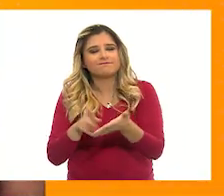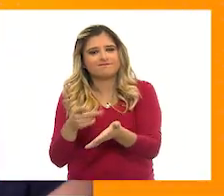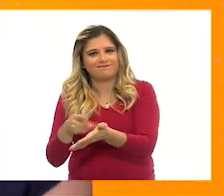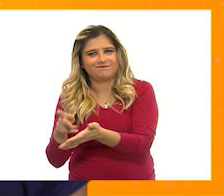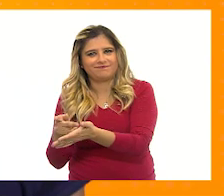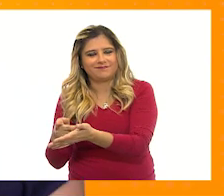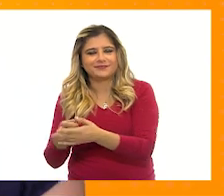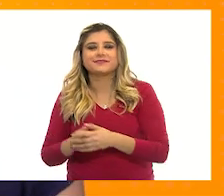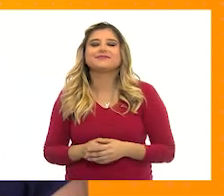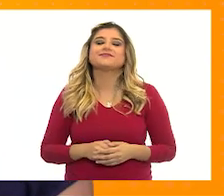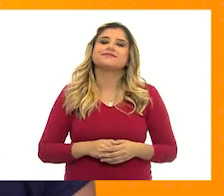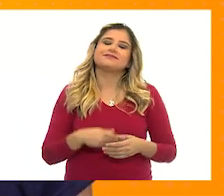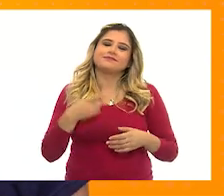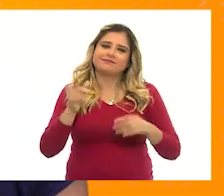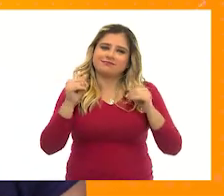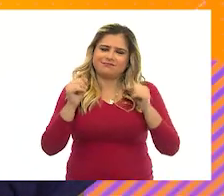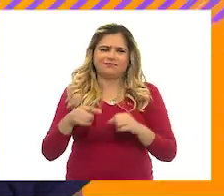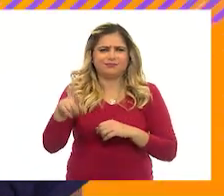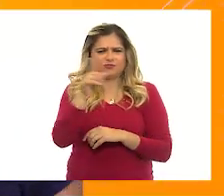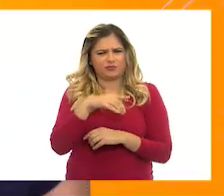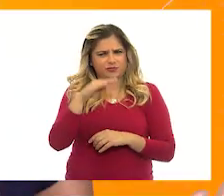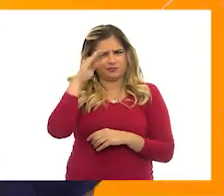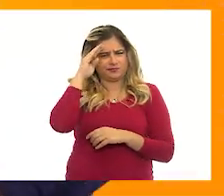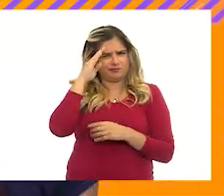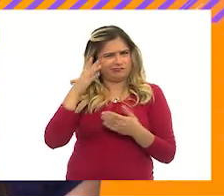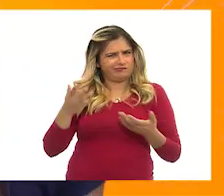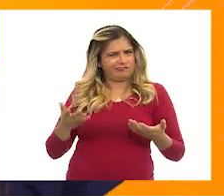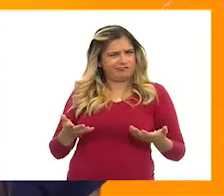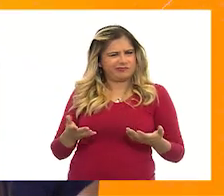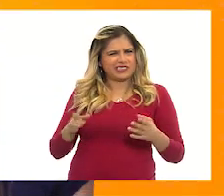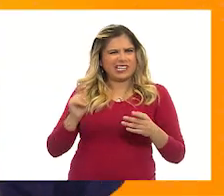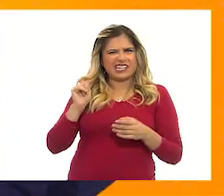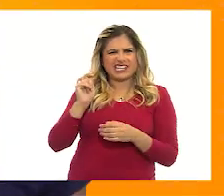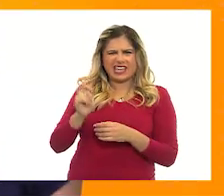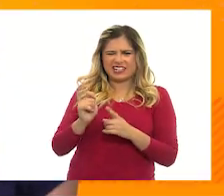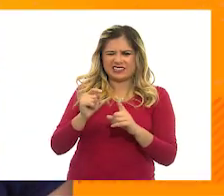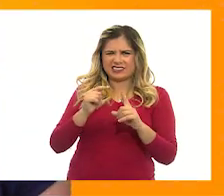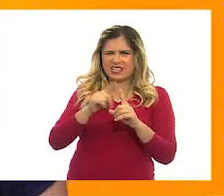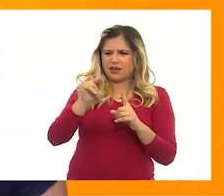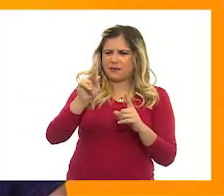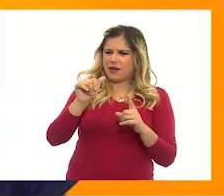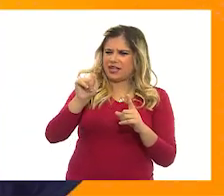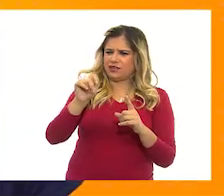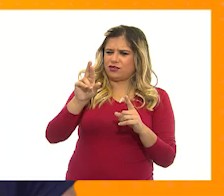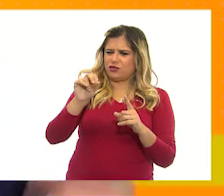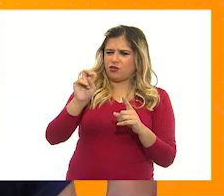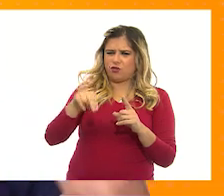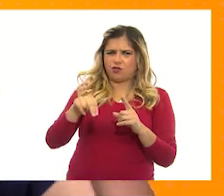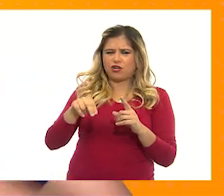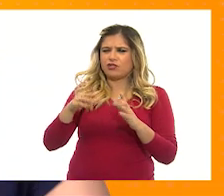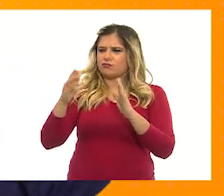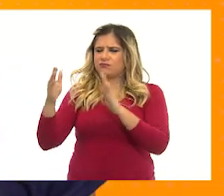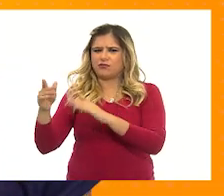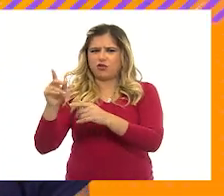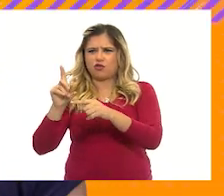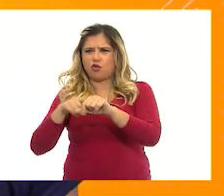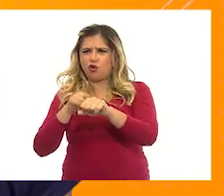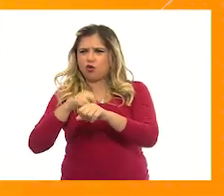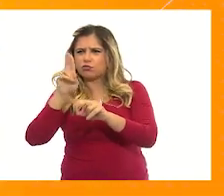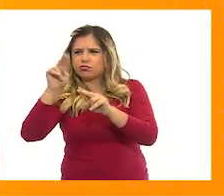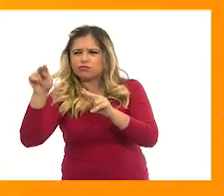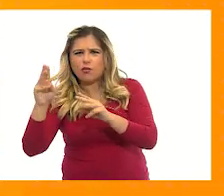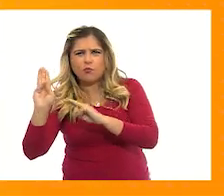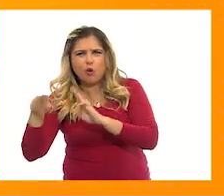vez. Pero seguramente te preguntarás, ¿qué tienen que ver los patrones con colorear un mapa? Ahora lo vas a